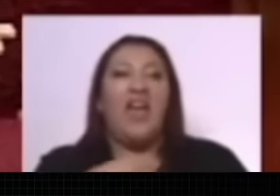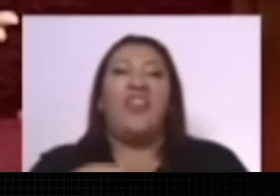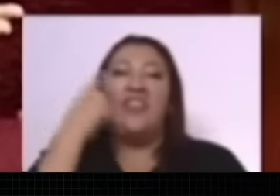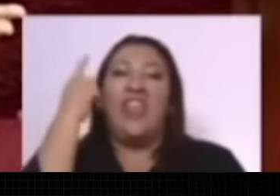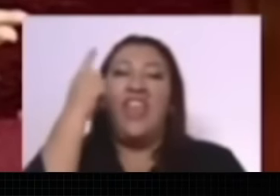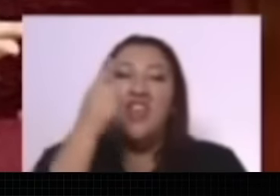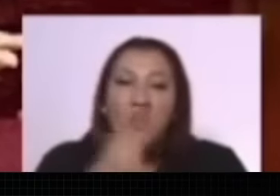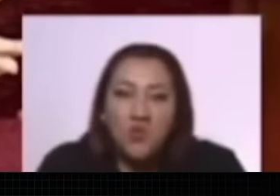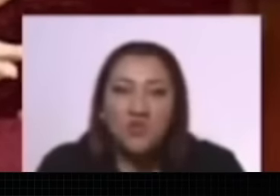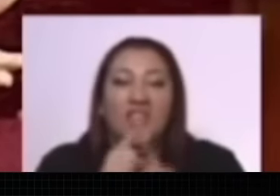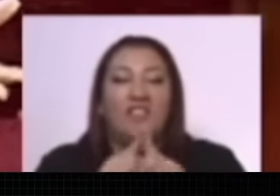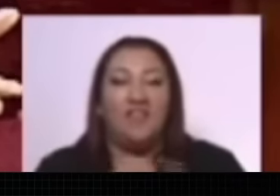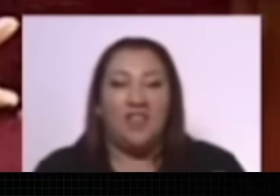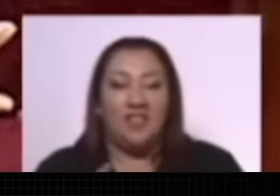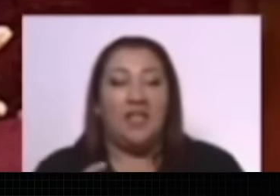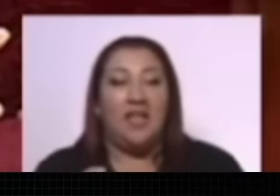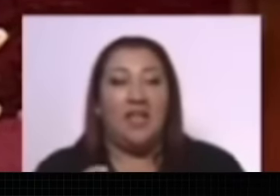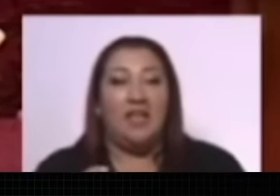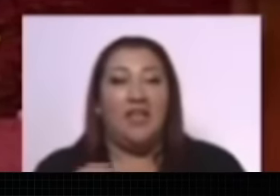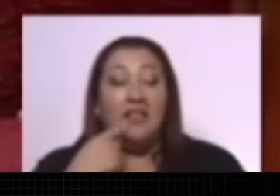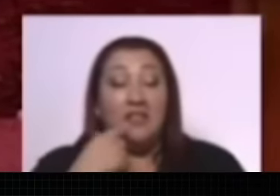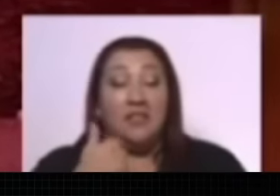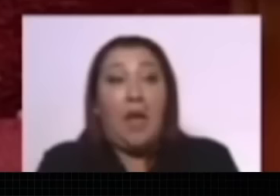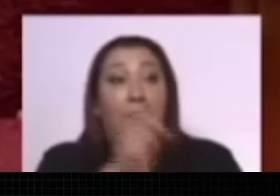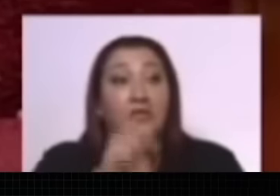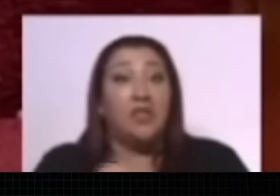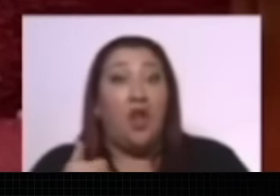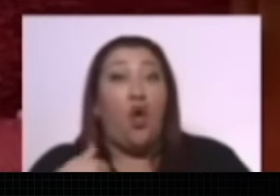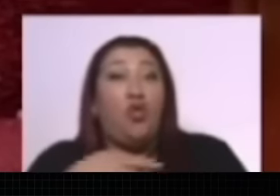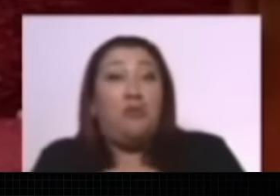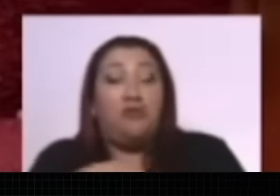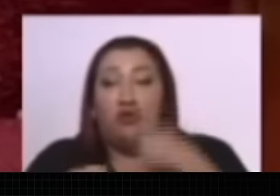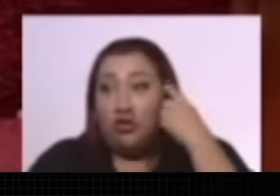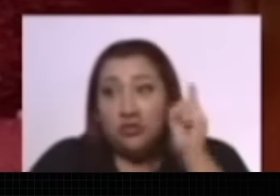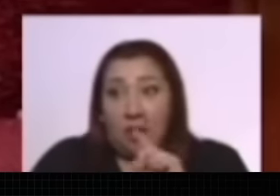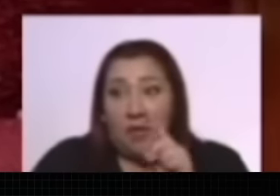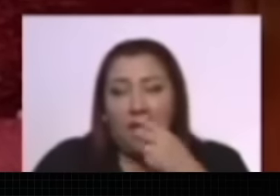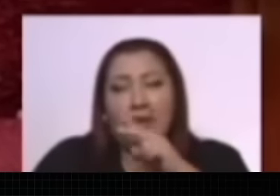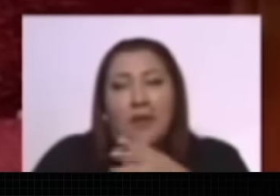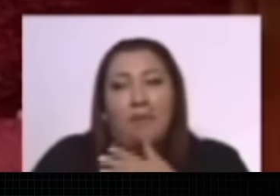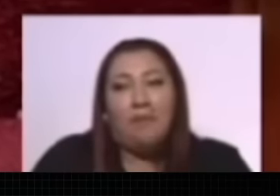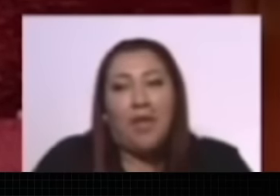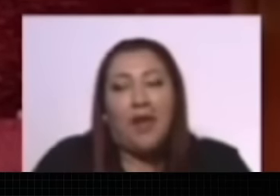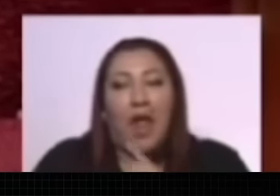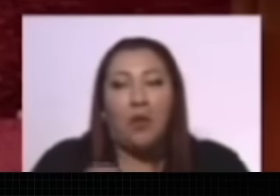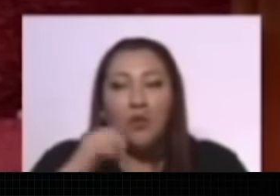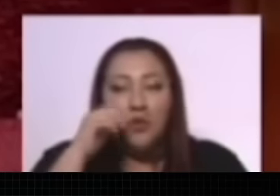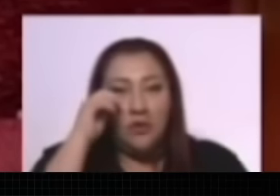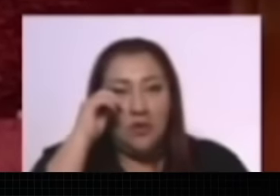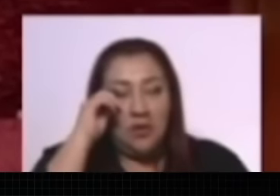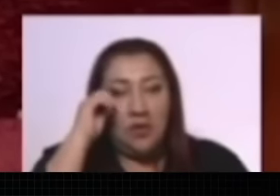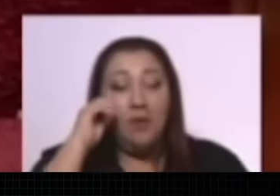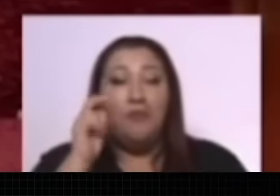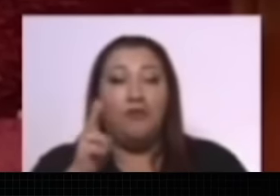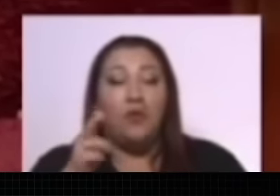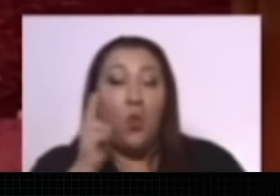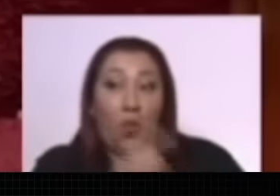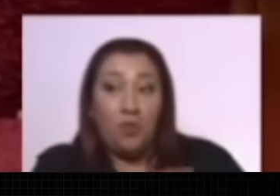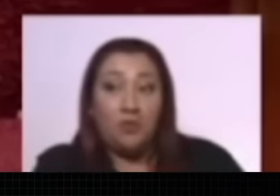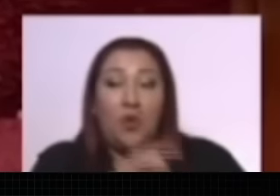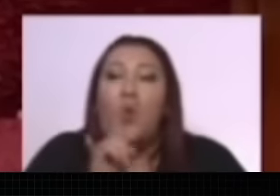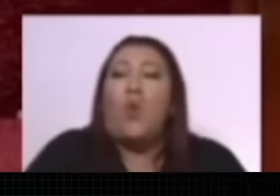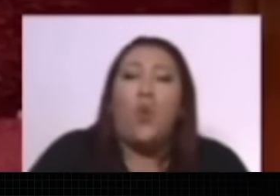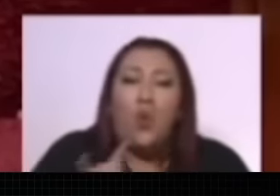prohíbe es acusar. Y qué pena que da que maestros universitarios